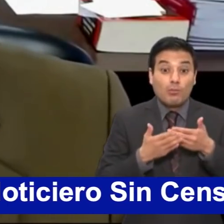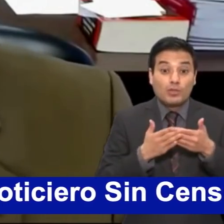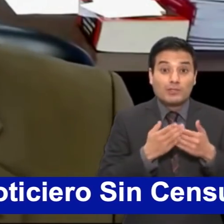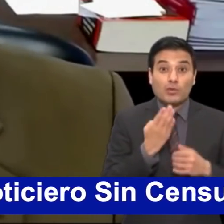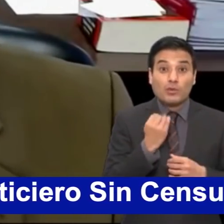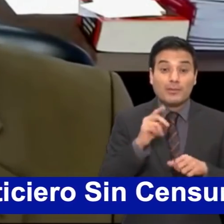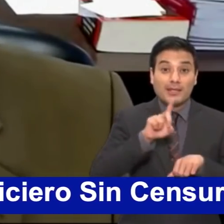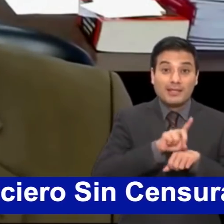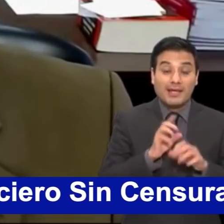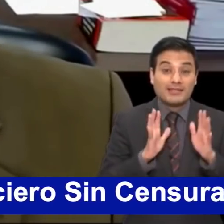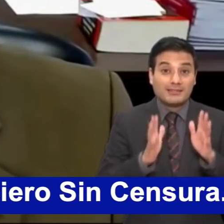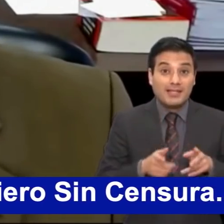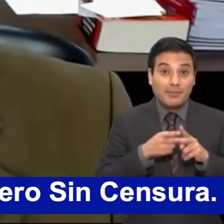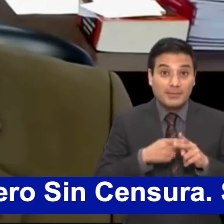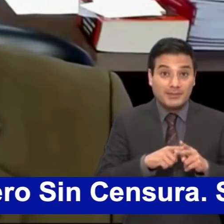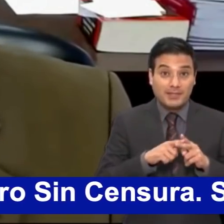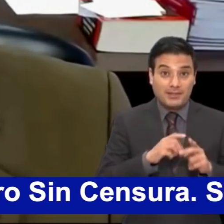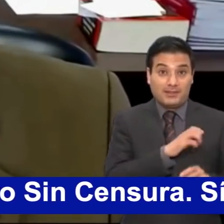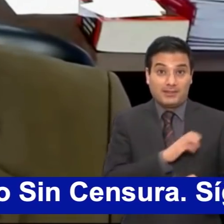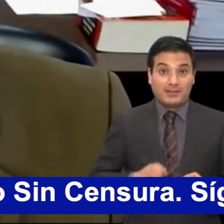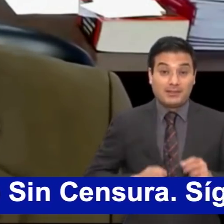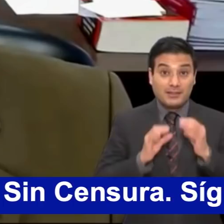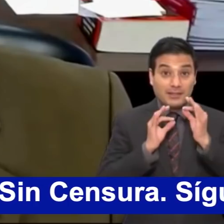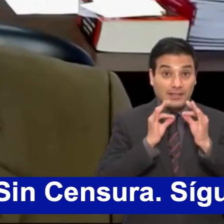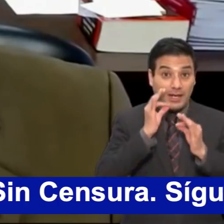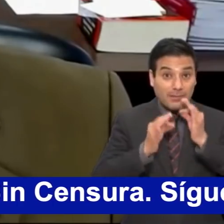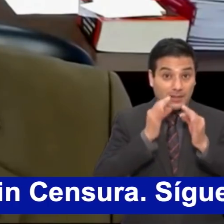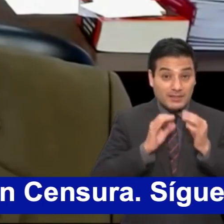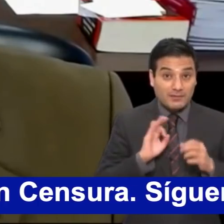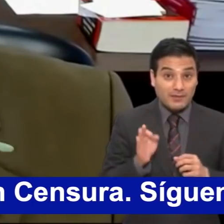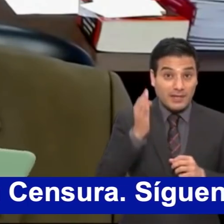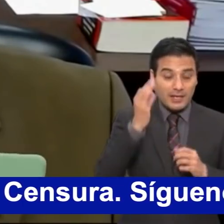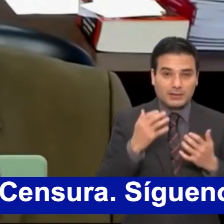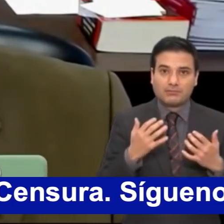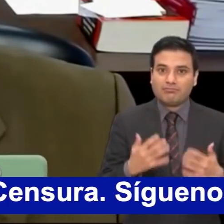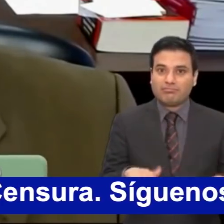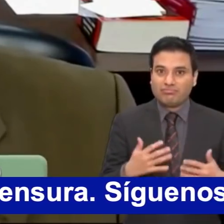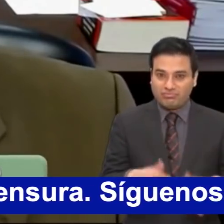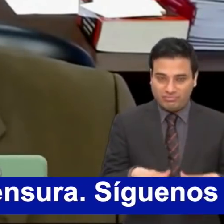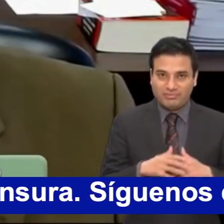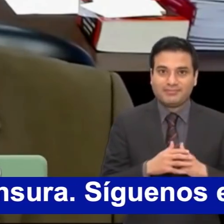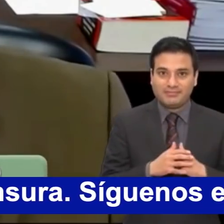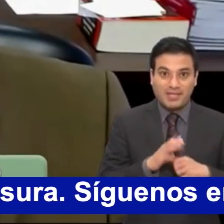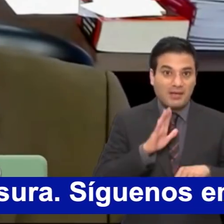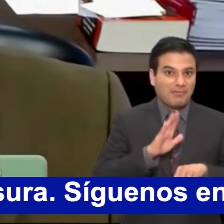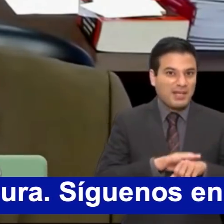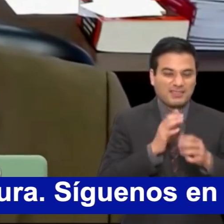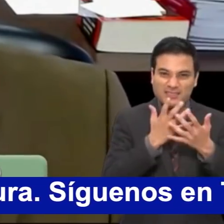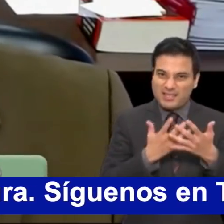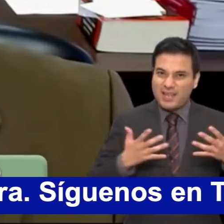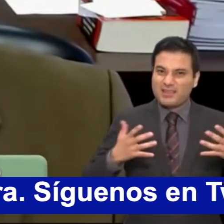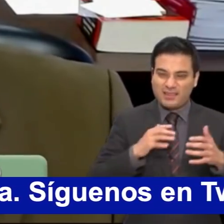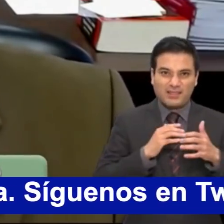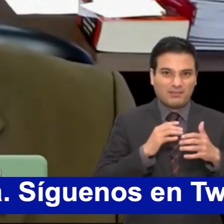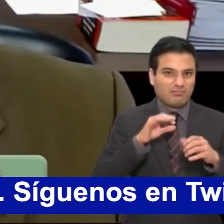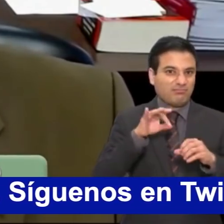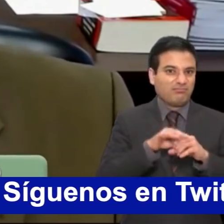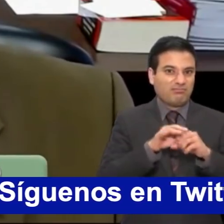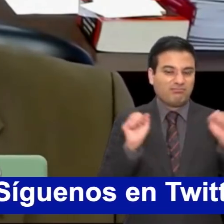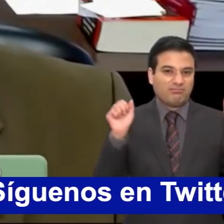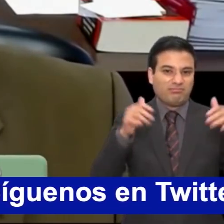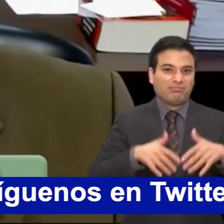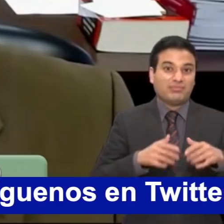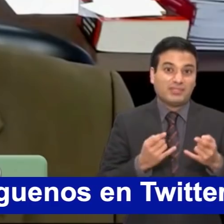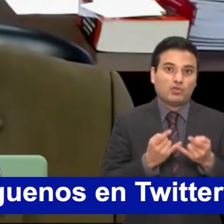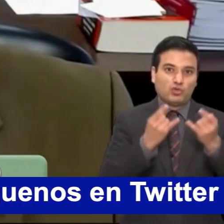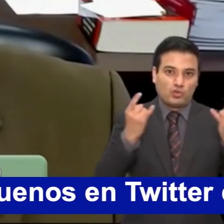campañas federales del proceso electoral más grande de nuestra historia y de la primera vez que en México, como ya señalaba la